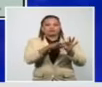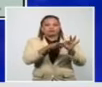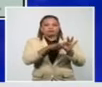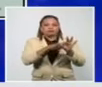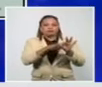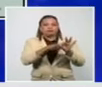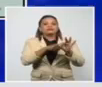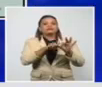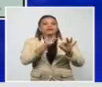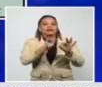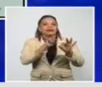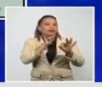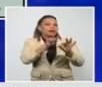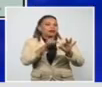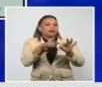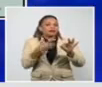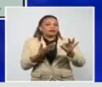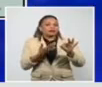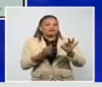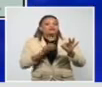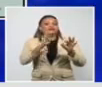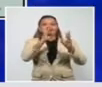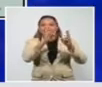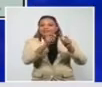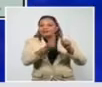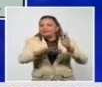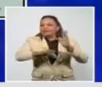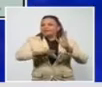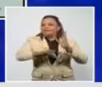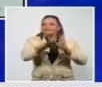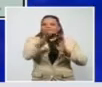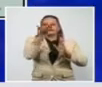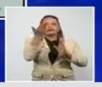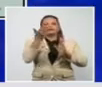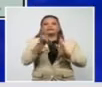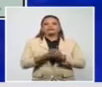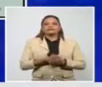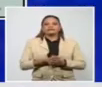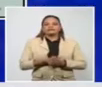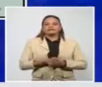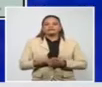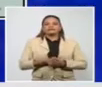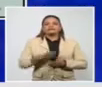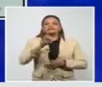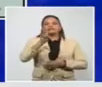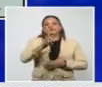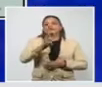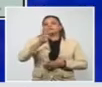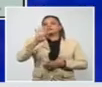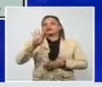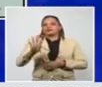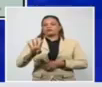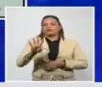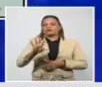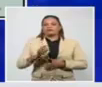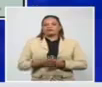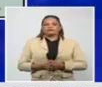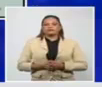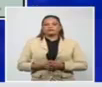Isla de la Juventud con una cifra muy elevada de casos confirmados ayer. Estamos hablando